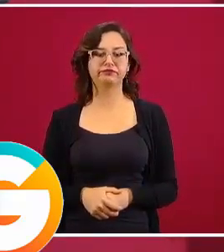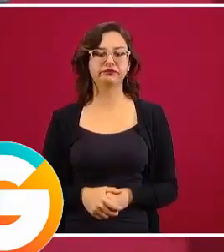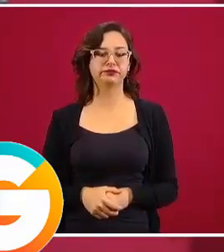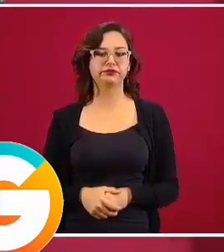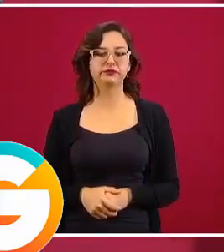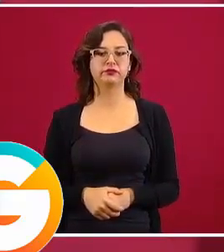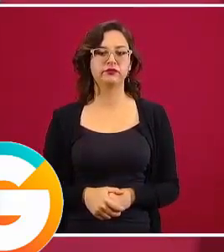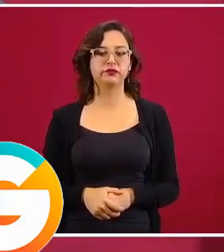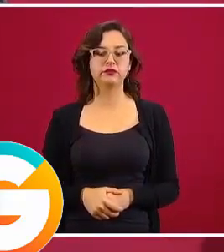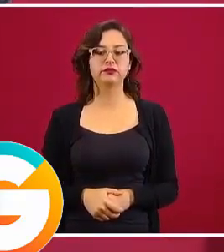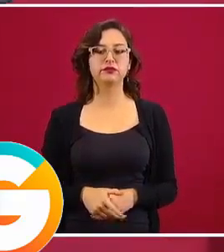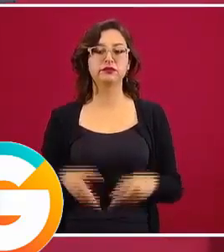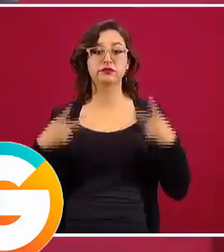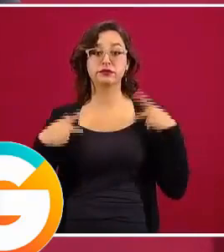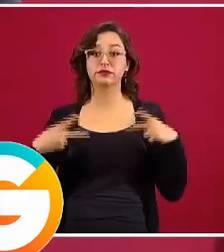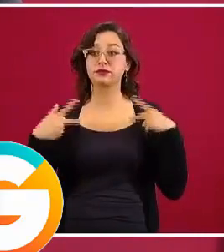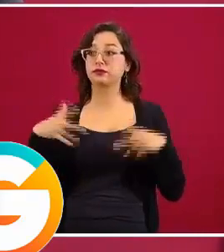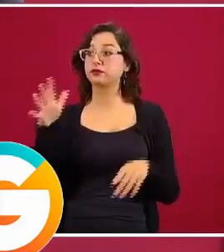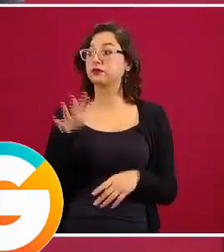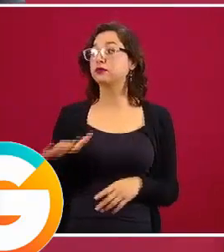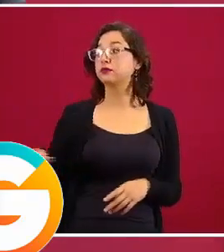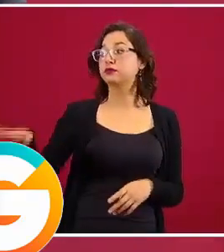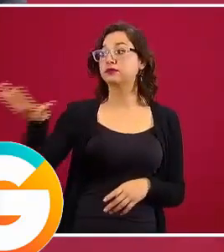Y decirle a la gente que